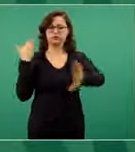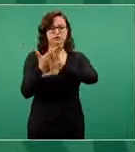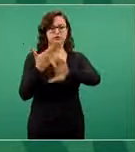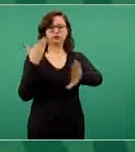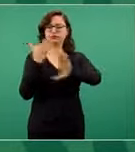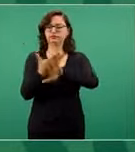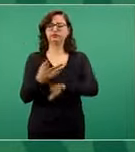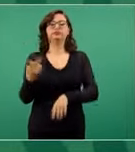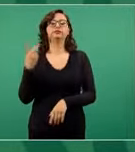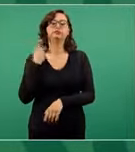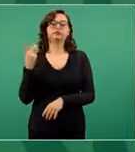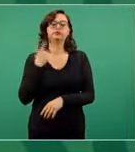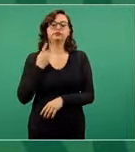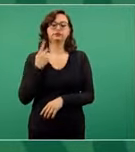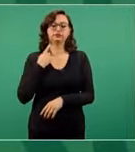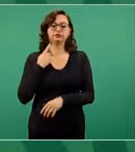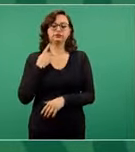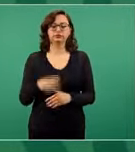política.